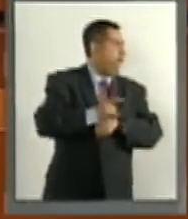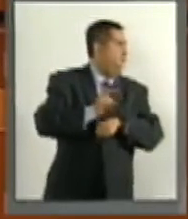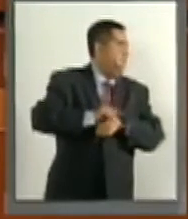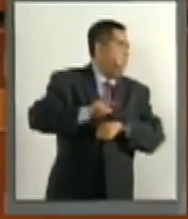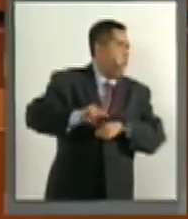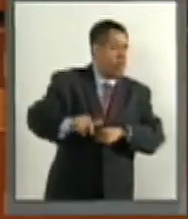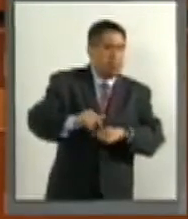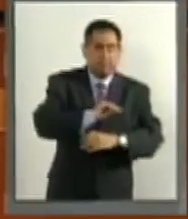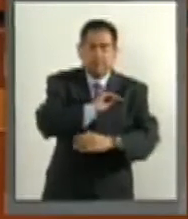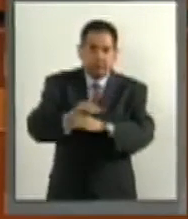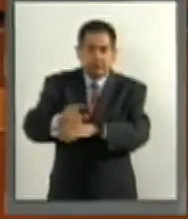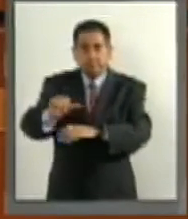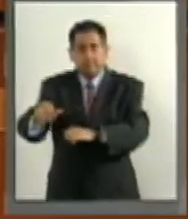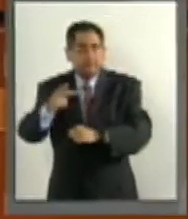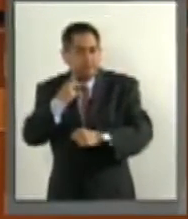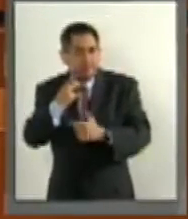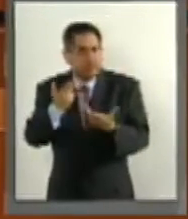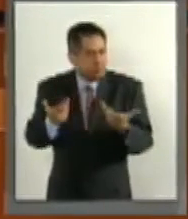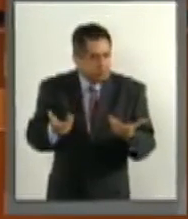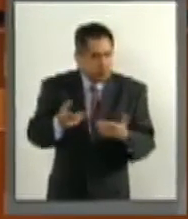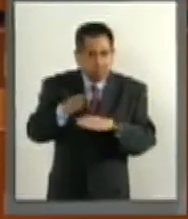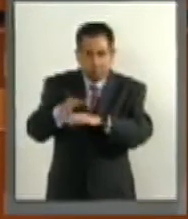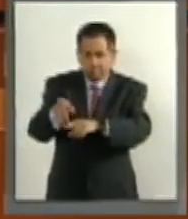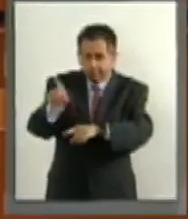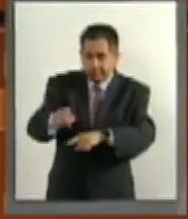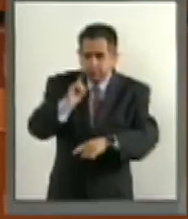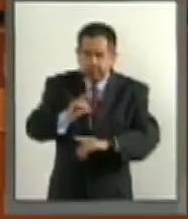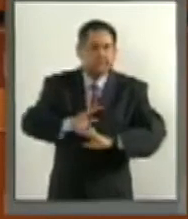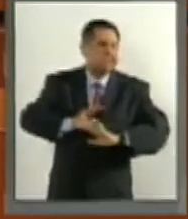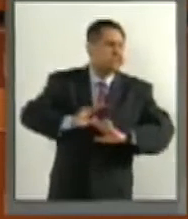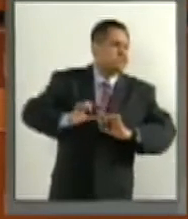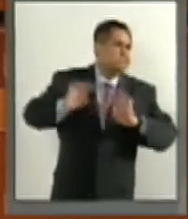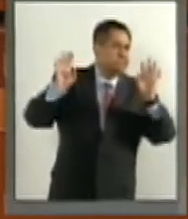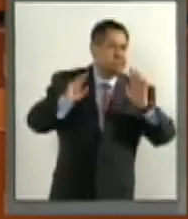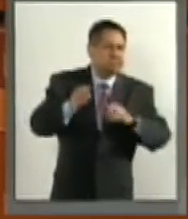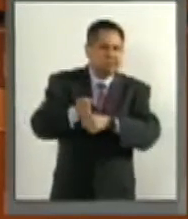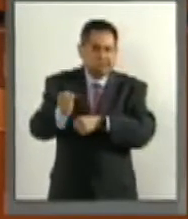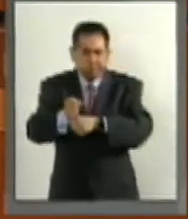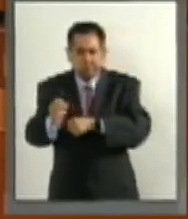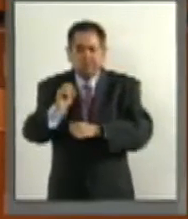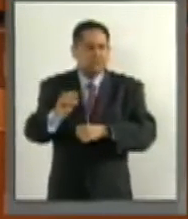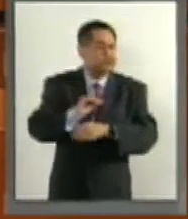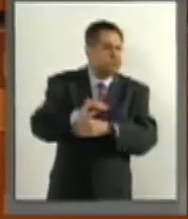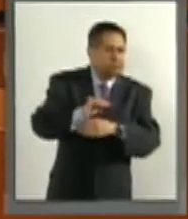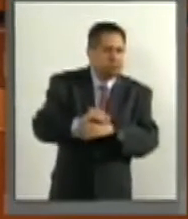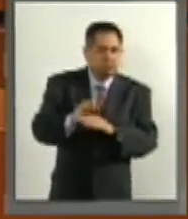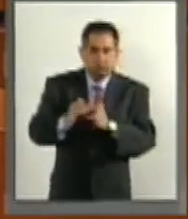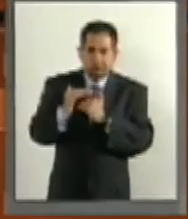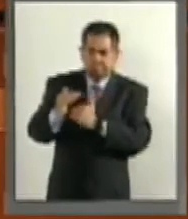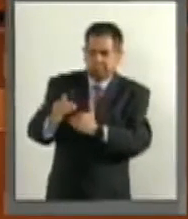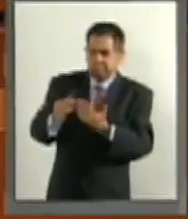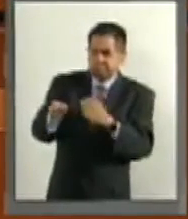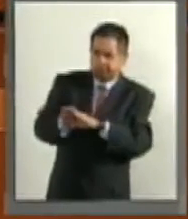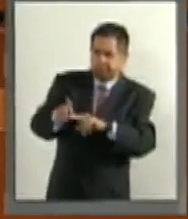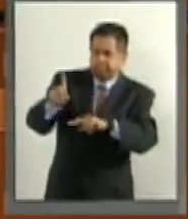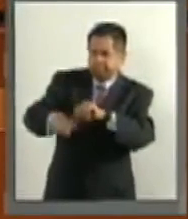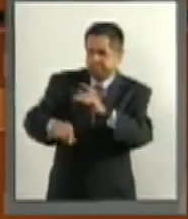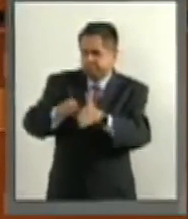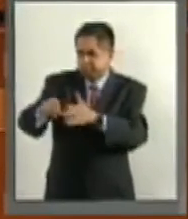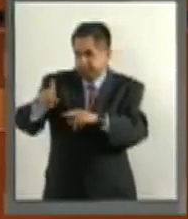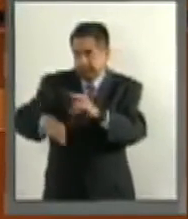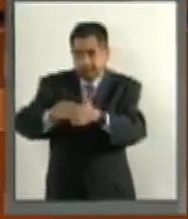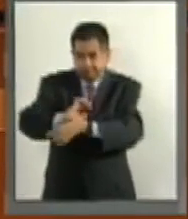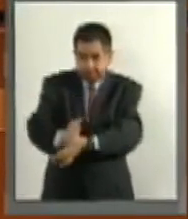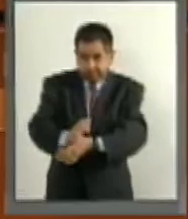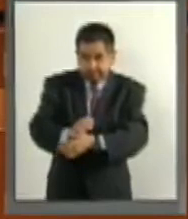político o público basada en razones de género que tenga por objeto o resultado limitar, anular o menoscabar